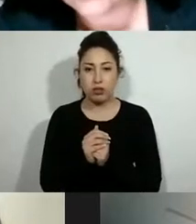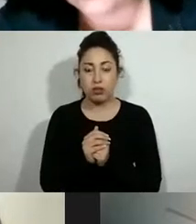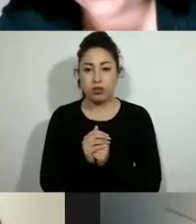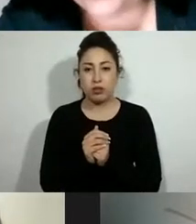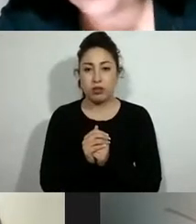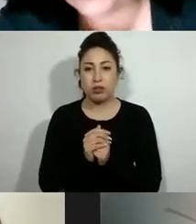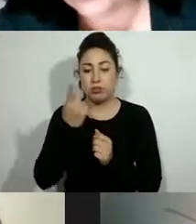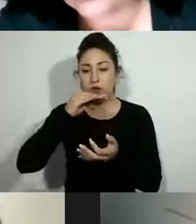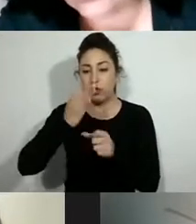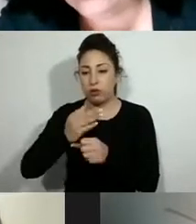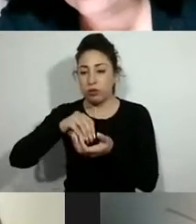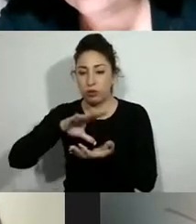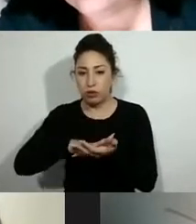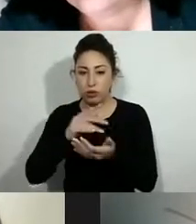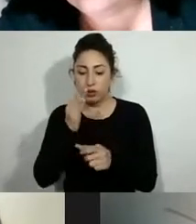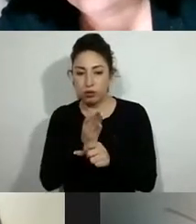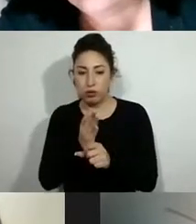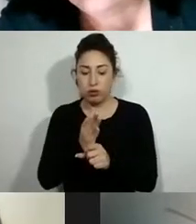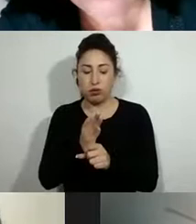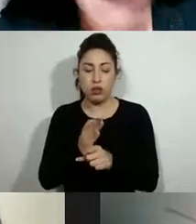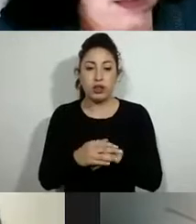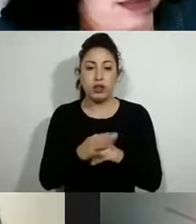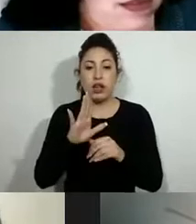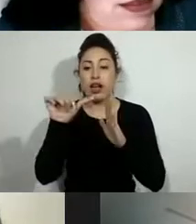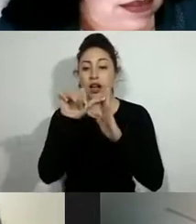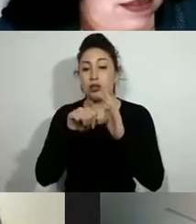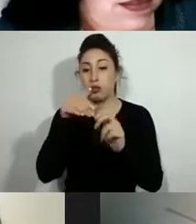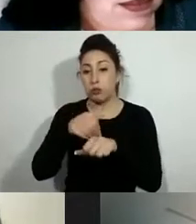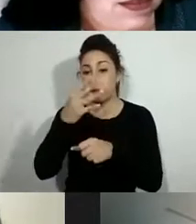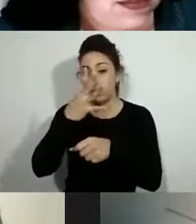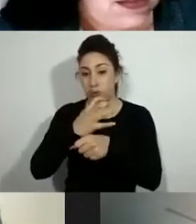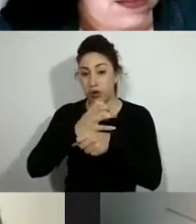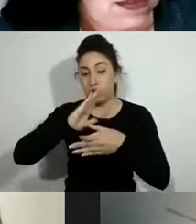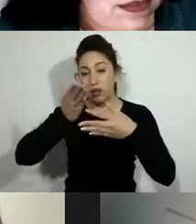hacer la anotación correspondiente. Sí, con gusto. Es el artículo 4, fracción